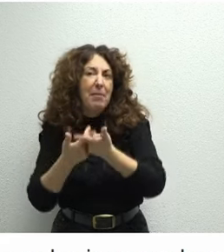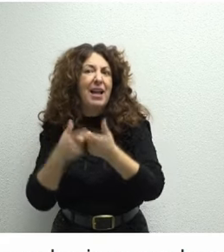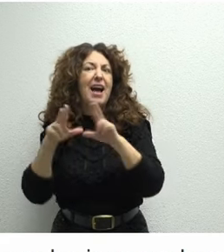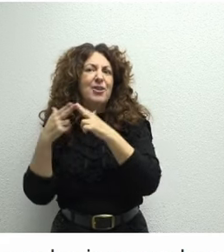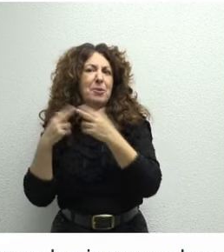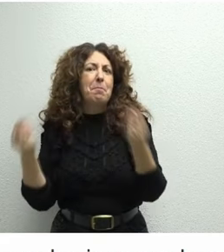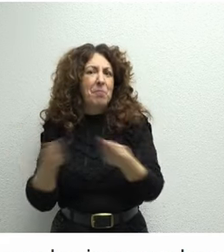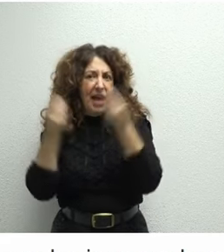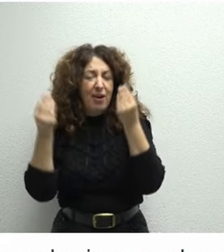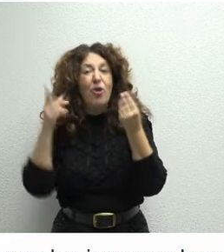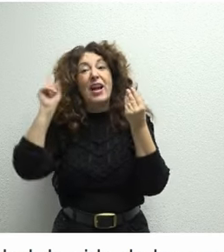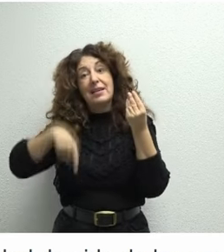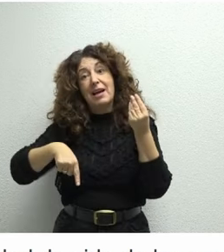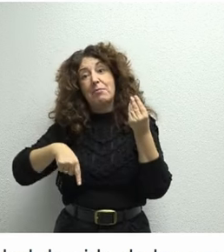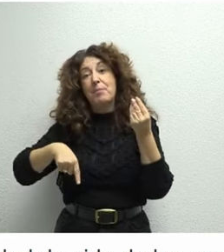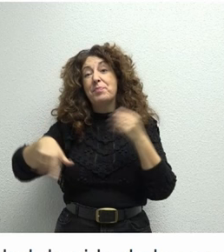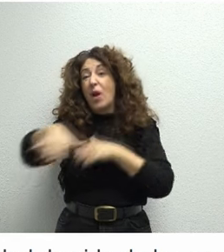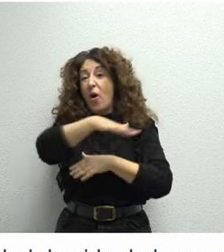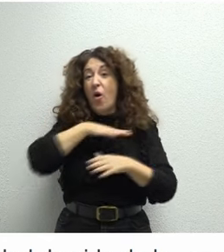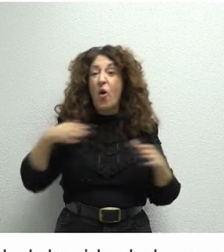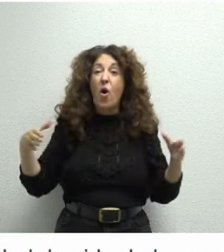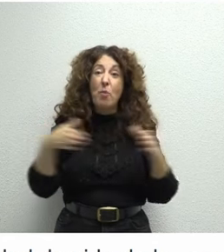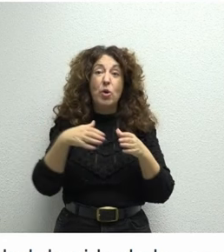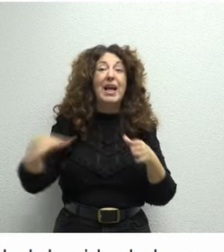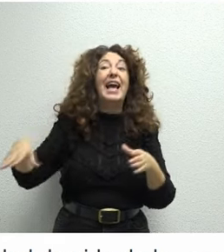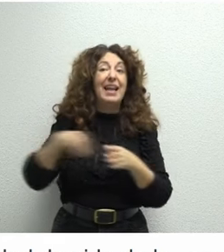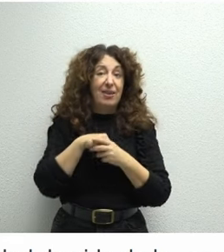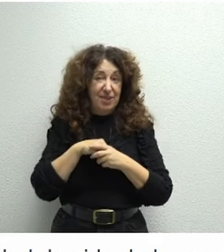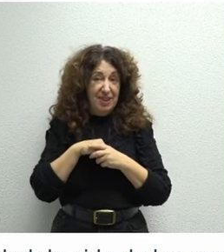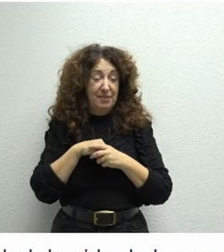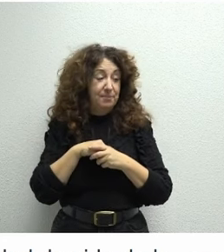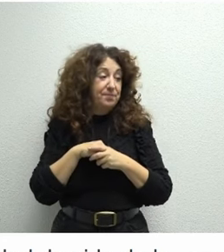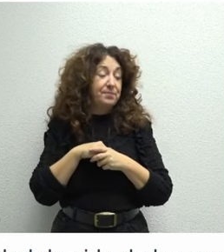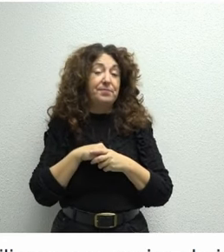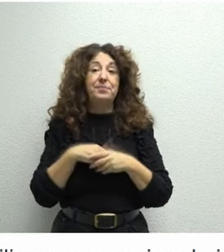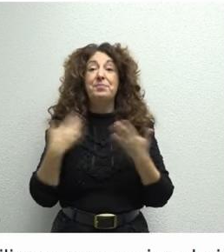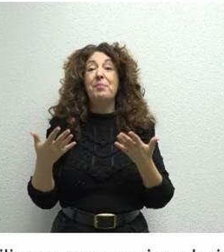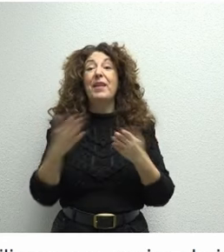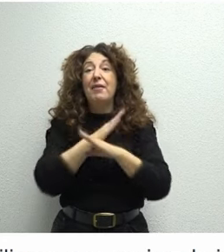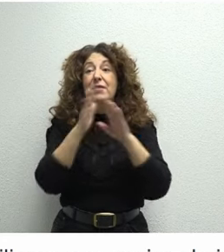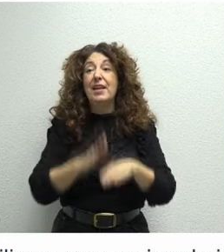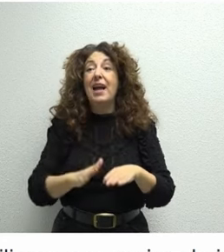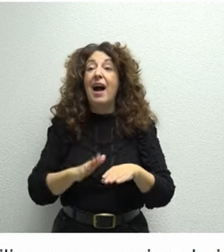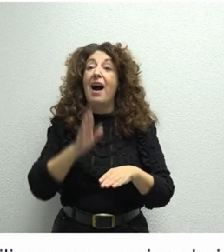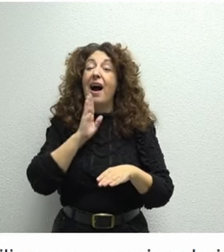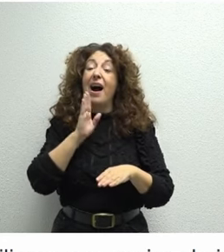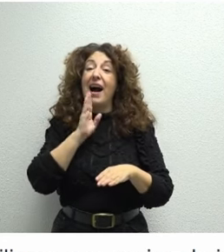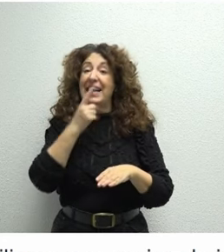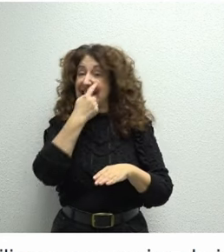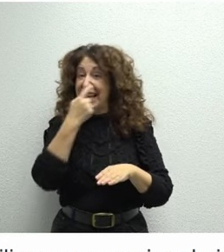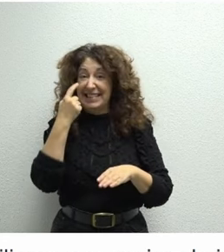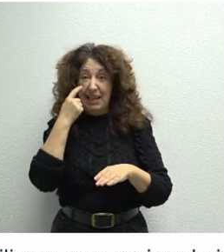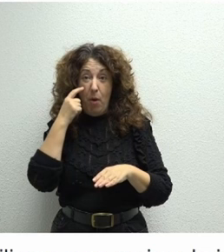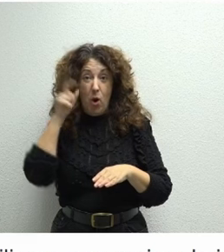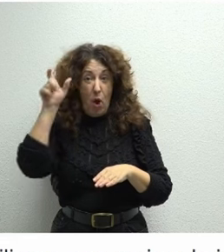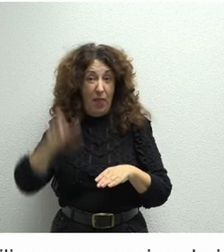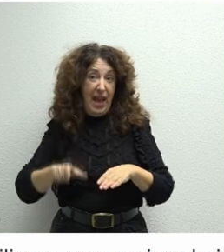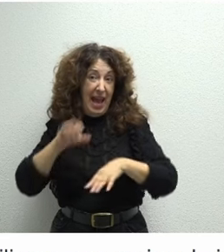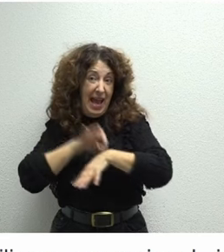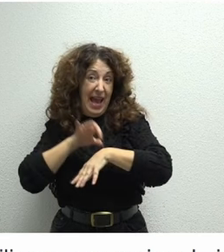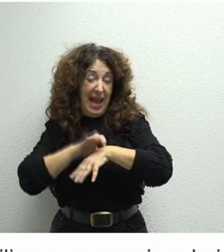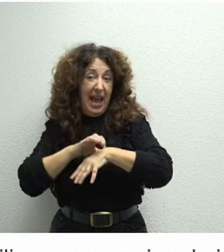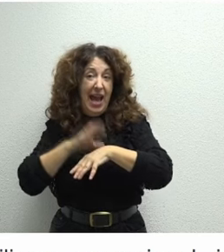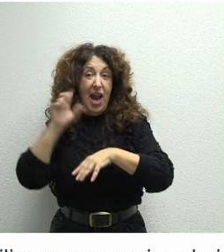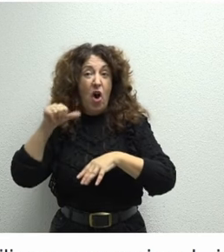comunitaria y para finalizar igual que hemos escuchado el testimonio de constanza que no ha podido venir me gustaría escuchar el testimonio